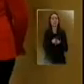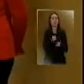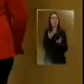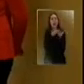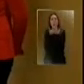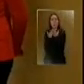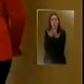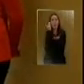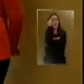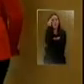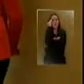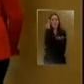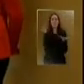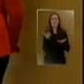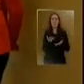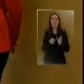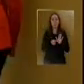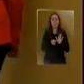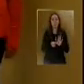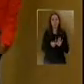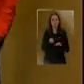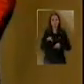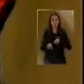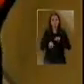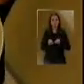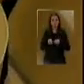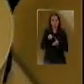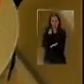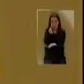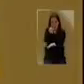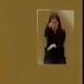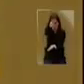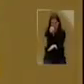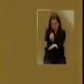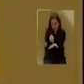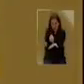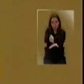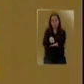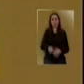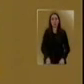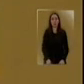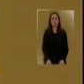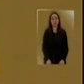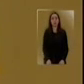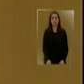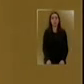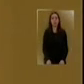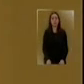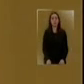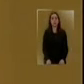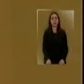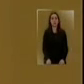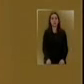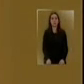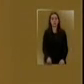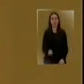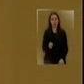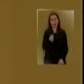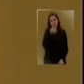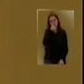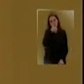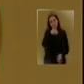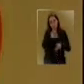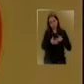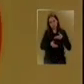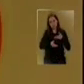estudiar memoria. Y se basa principalmente en que el animal está aquí en el centro. Nosotros, al exponerlo a esto, el DEUS con el